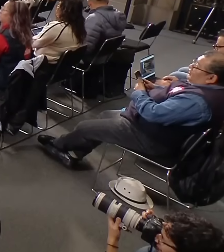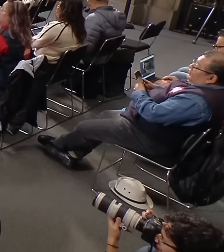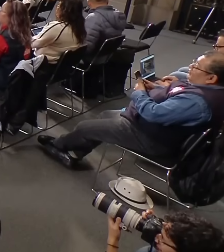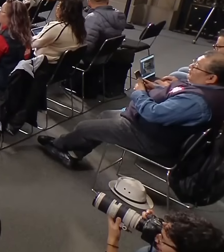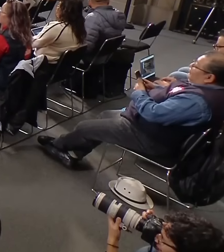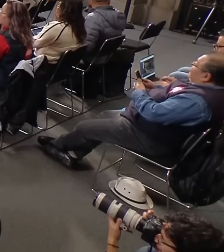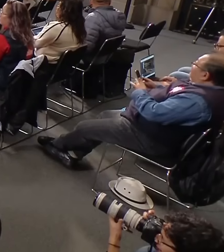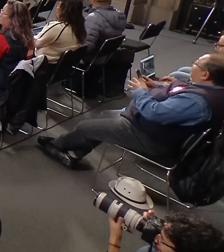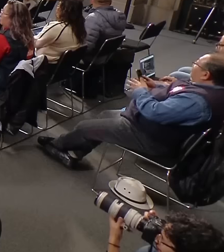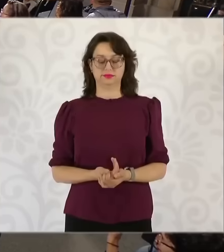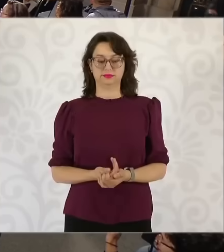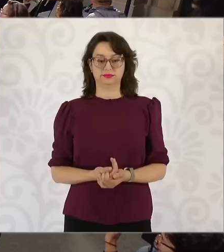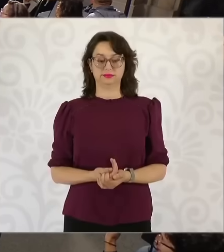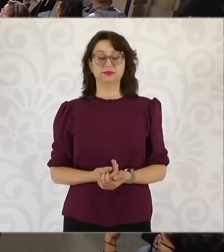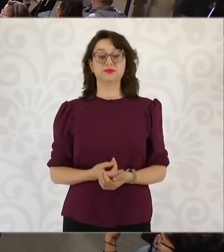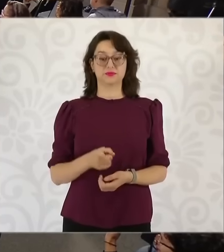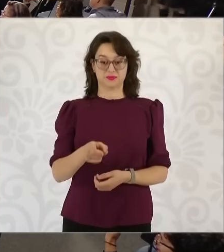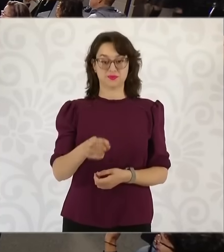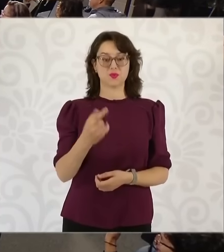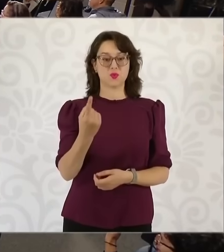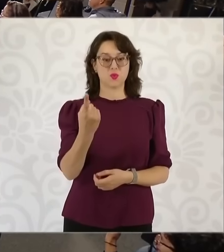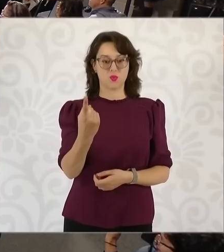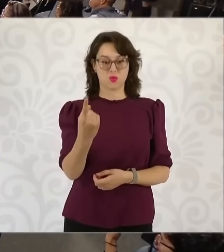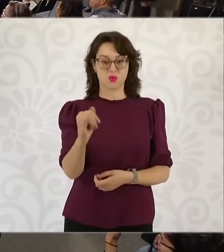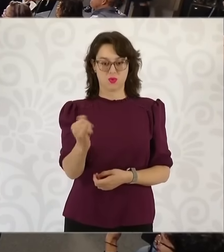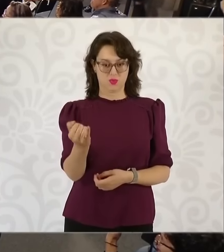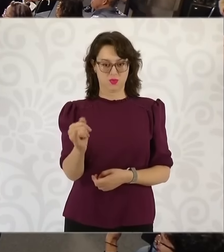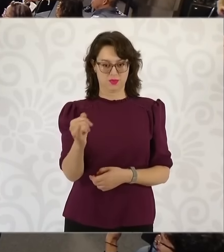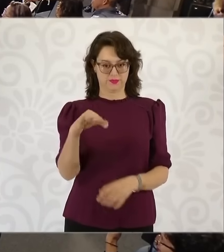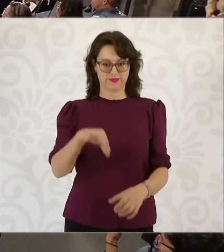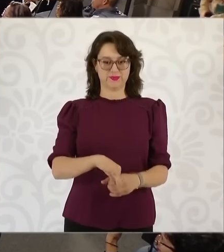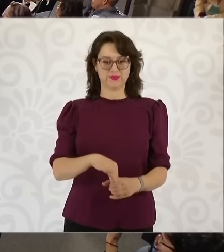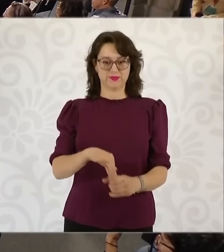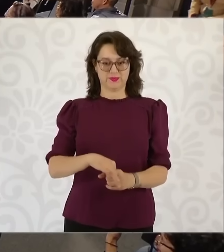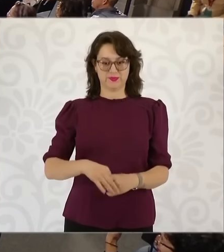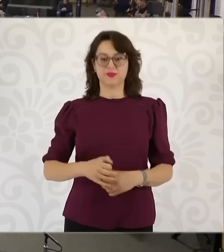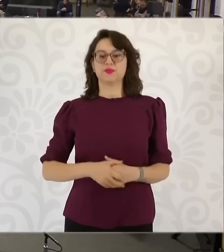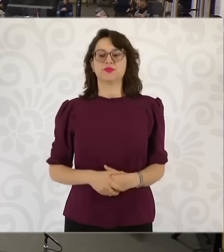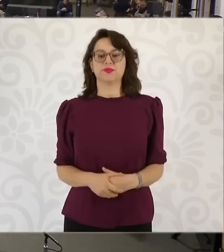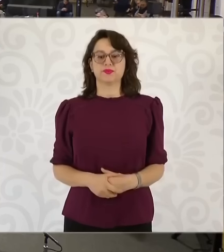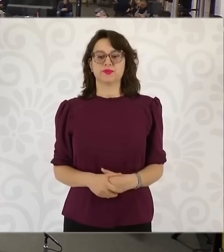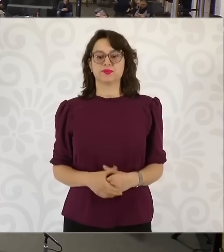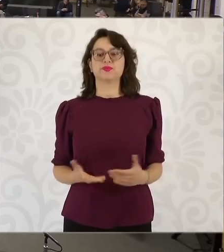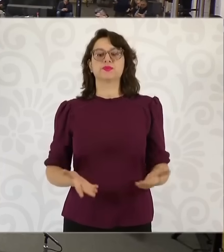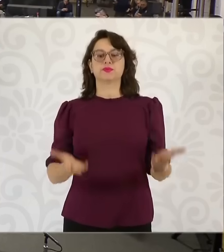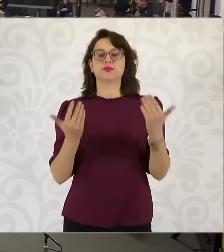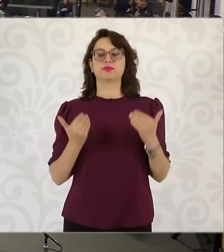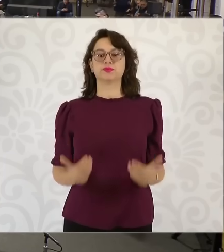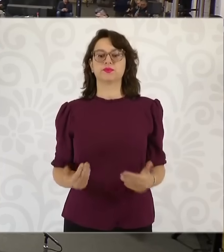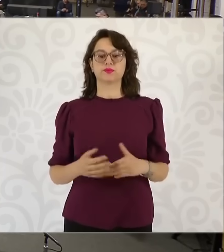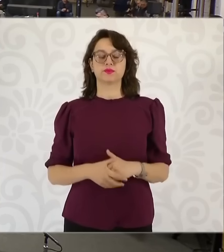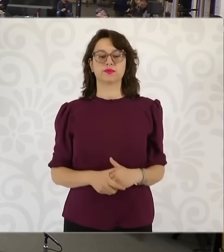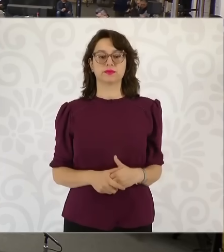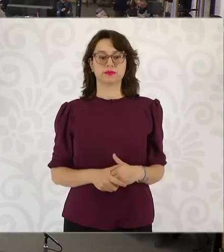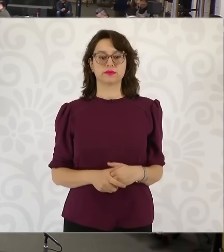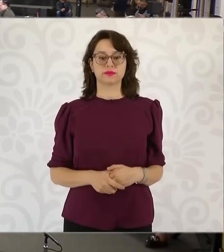Para recordar el 1 de junio. Gracias, presidenta. A ver, acá, vamos acá.